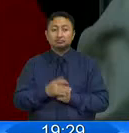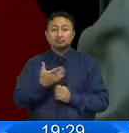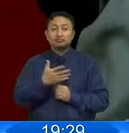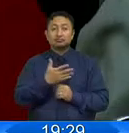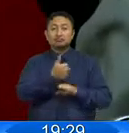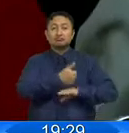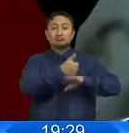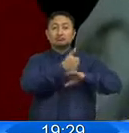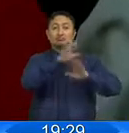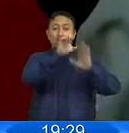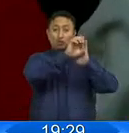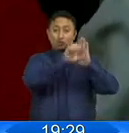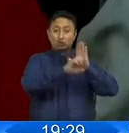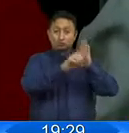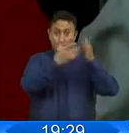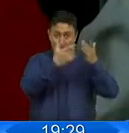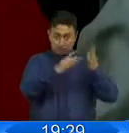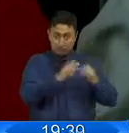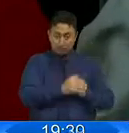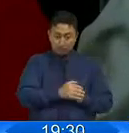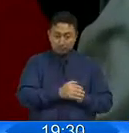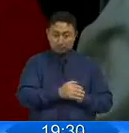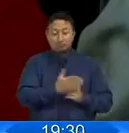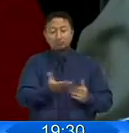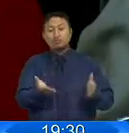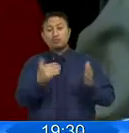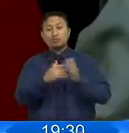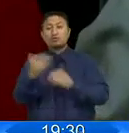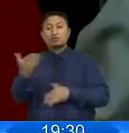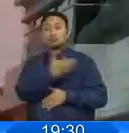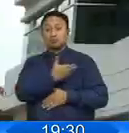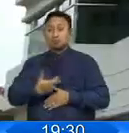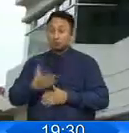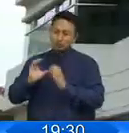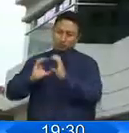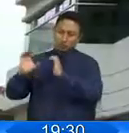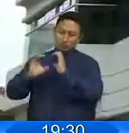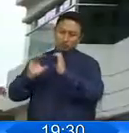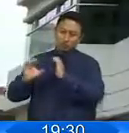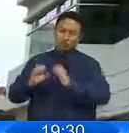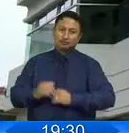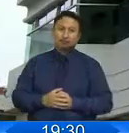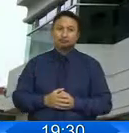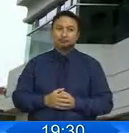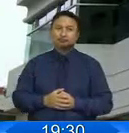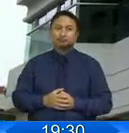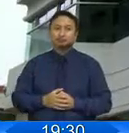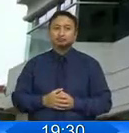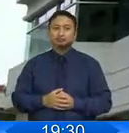Corte Constitucional, conversaremos nuevamente con el presidente. Informó Héctor Romero.